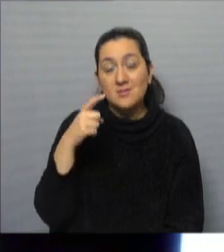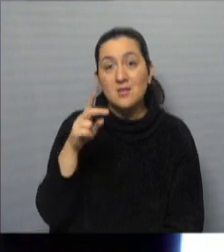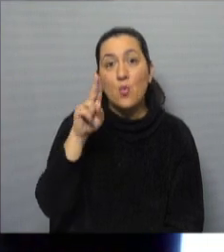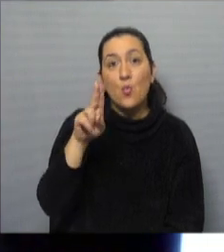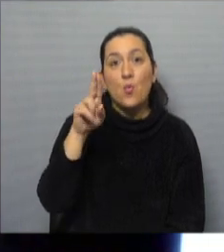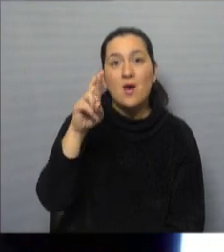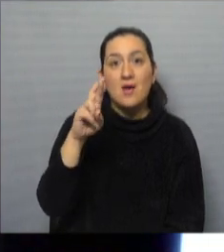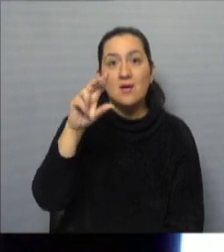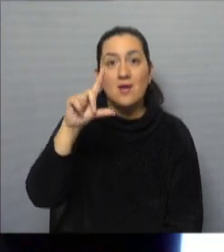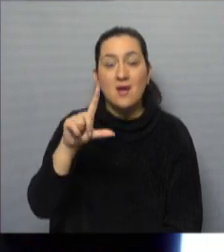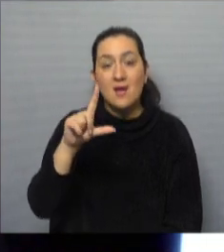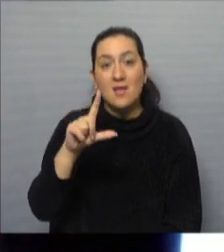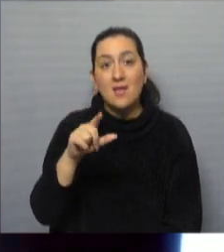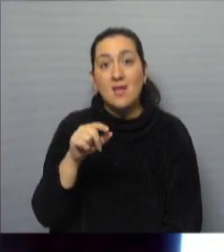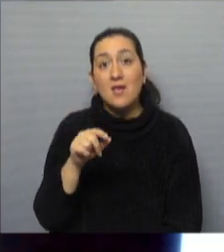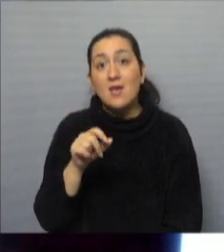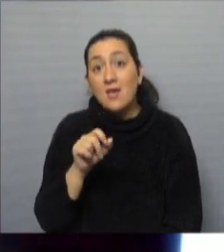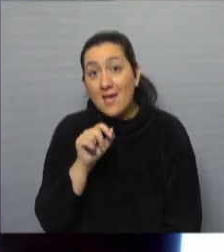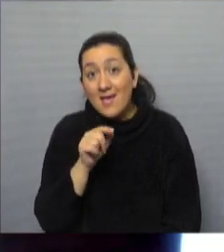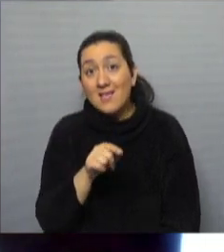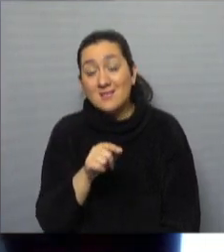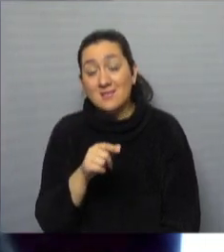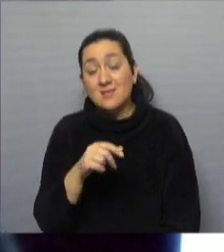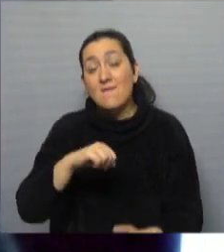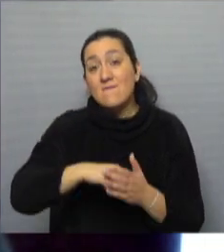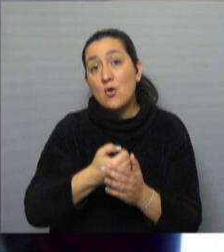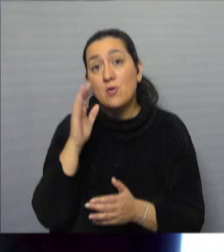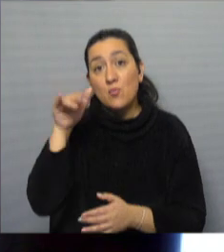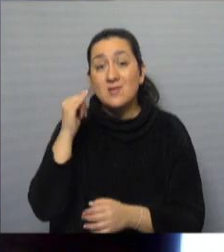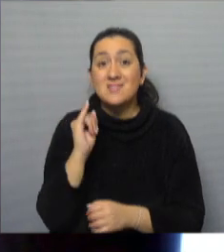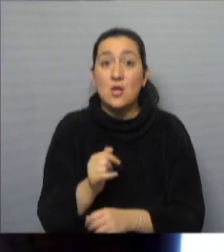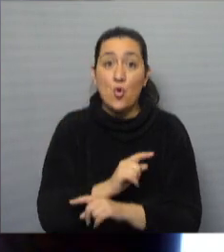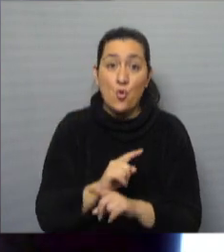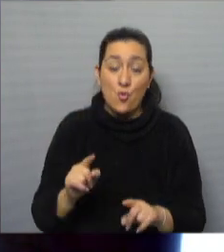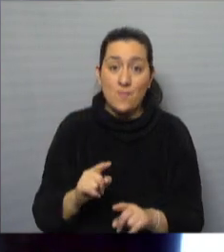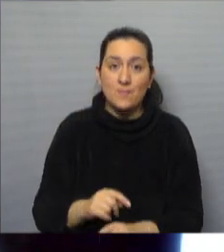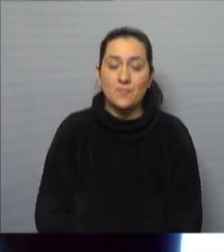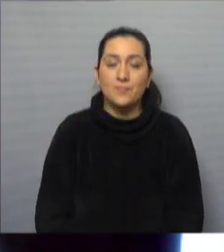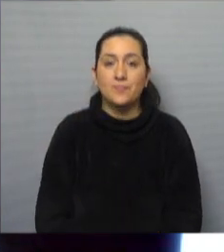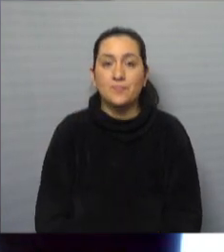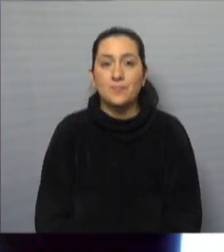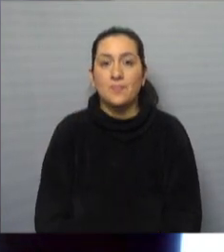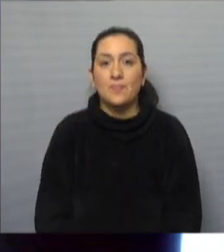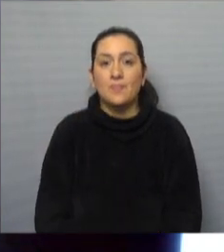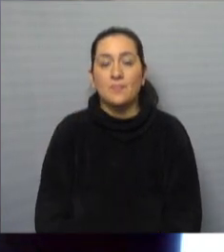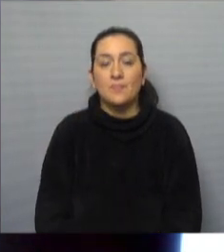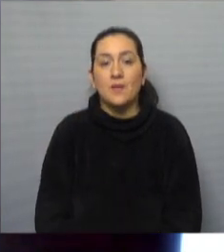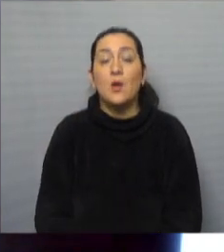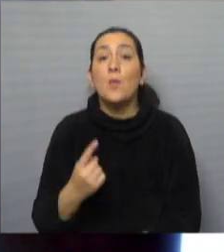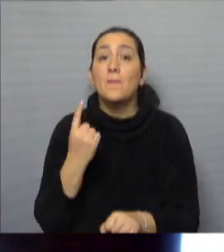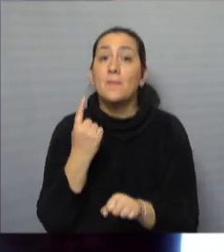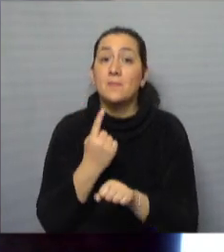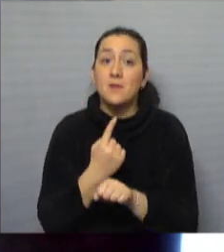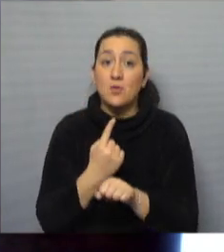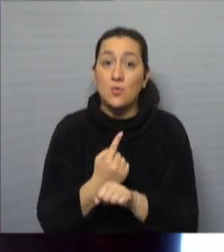corresponde al banco republicano ahí hay que tener varios varias consideraciones a tener en cuenta primera cosa